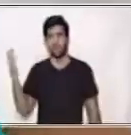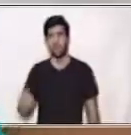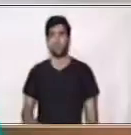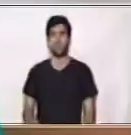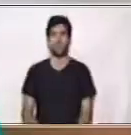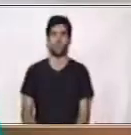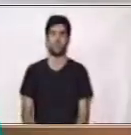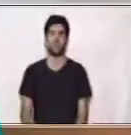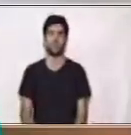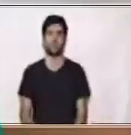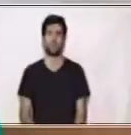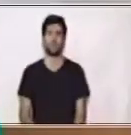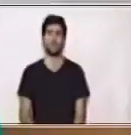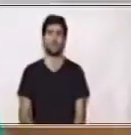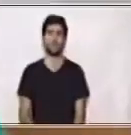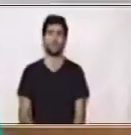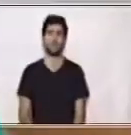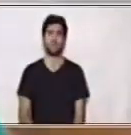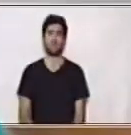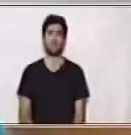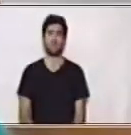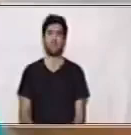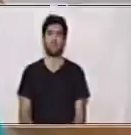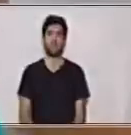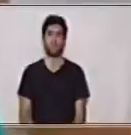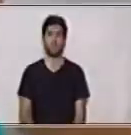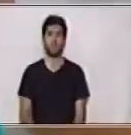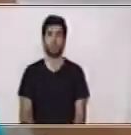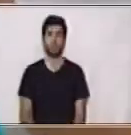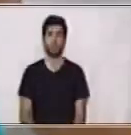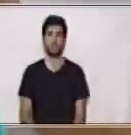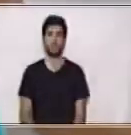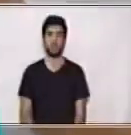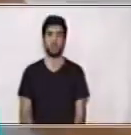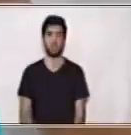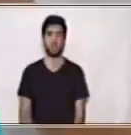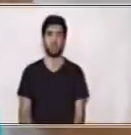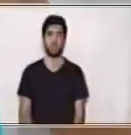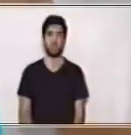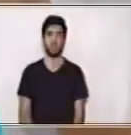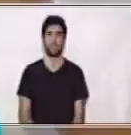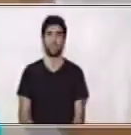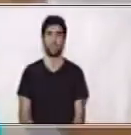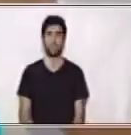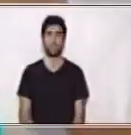x al cuadrado más el doble del primero por el segundo